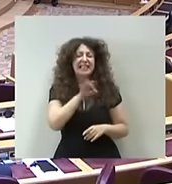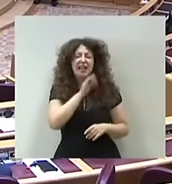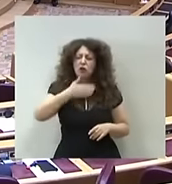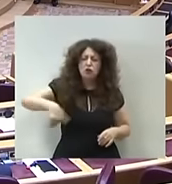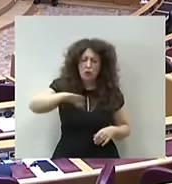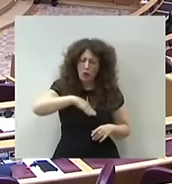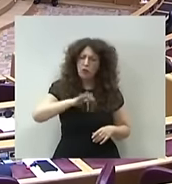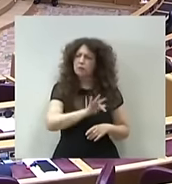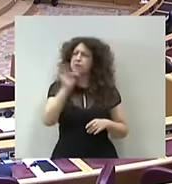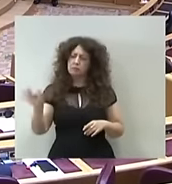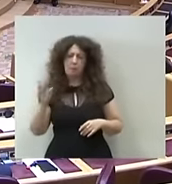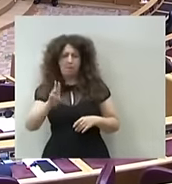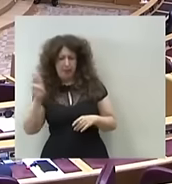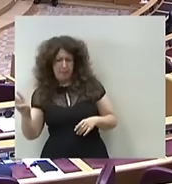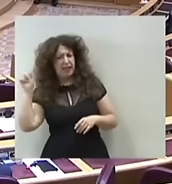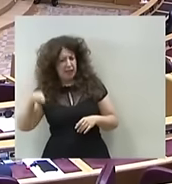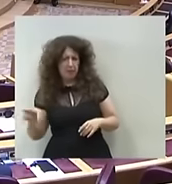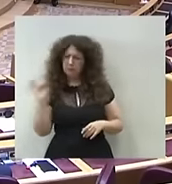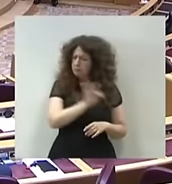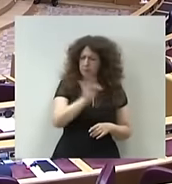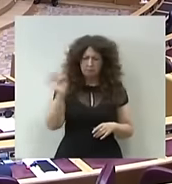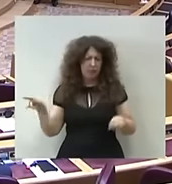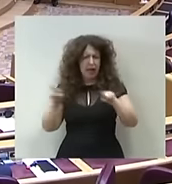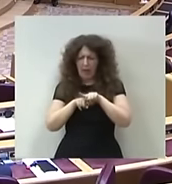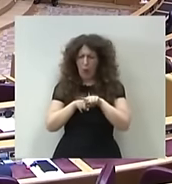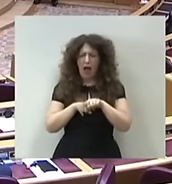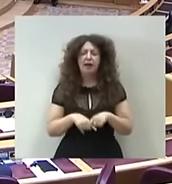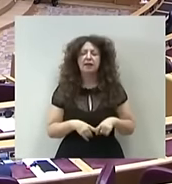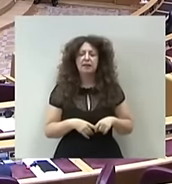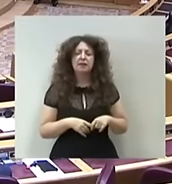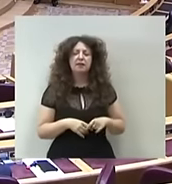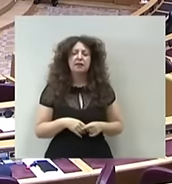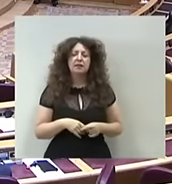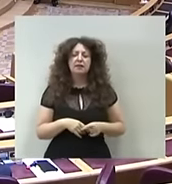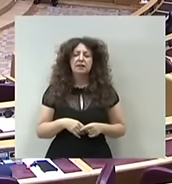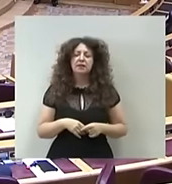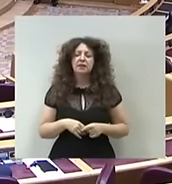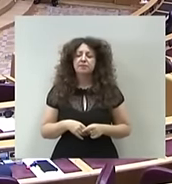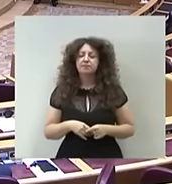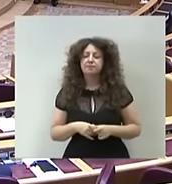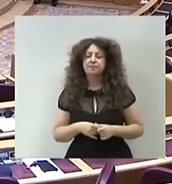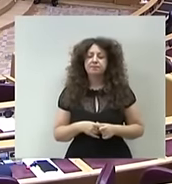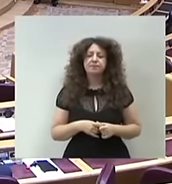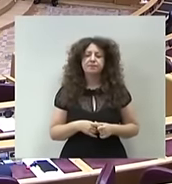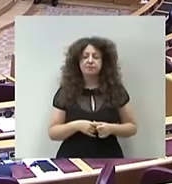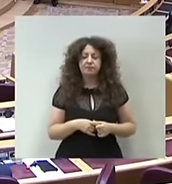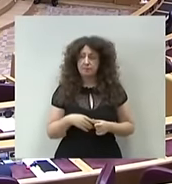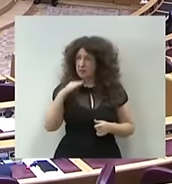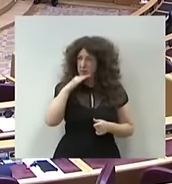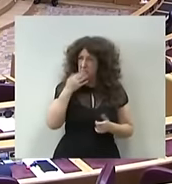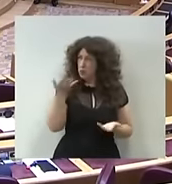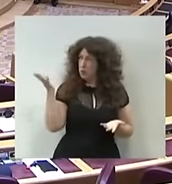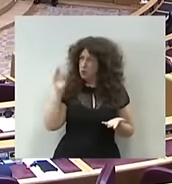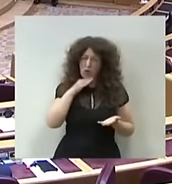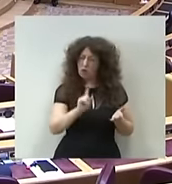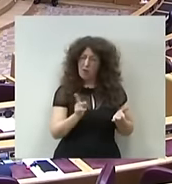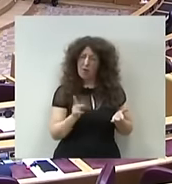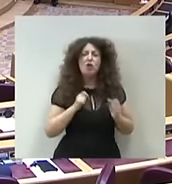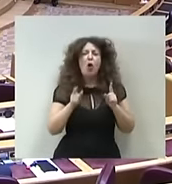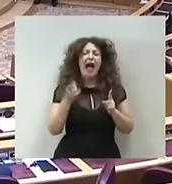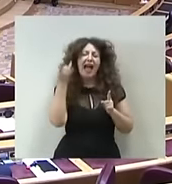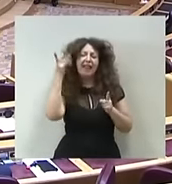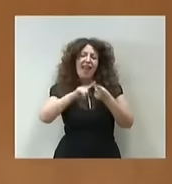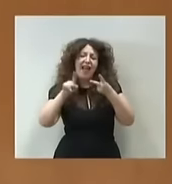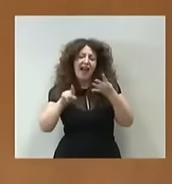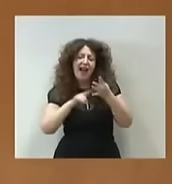pediré lo mismo a la bancada popular cuando salga la ministra. No se enfade. Continúe, señor Mayo. Muchas gracias. No se enfade. Solo estoy dando ideas de calidad